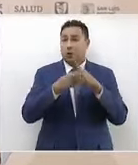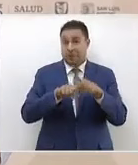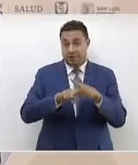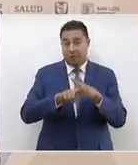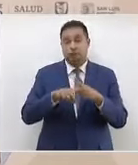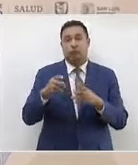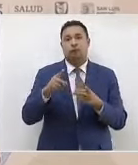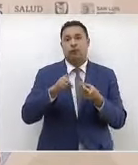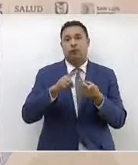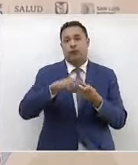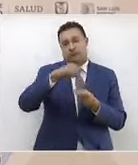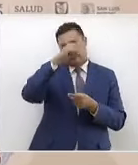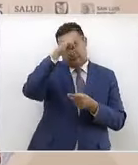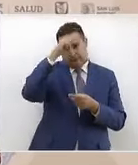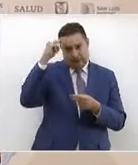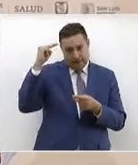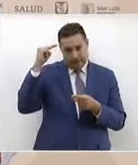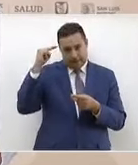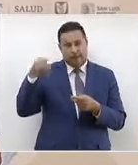Nayarit, que ahí